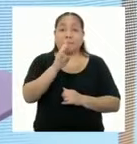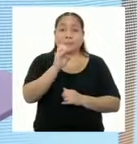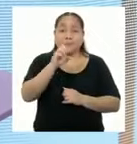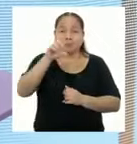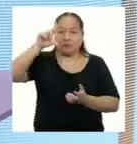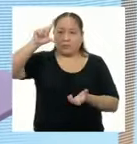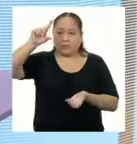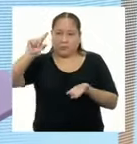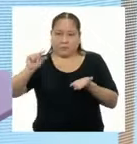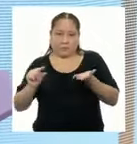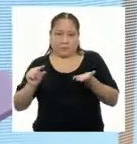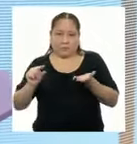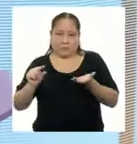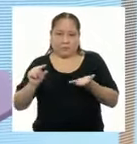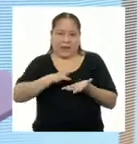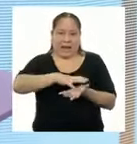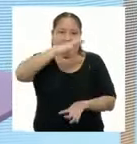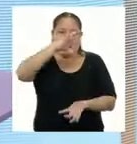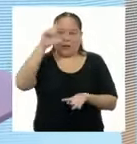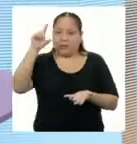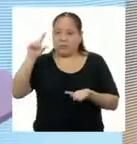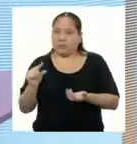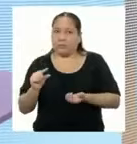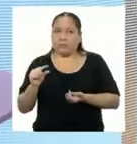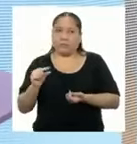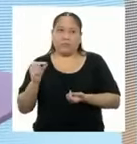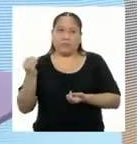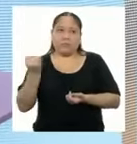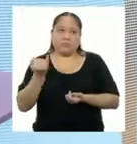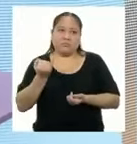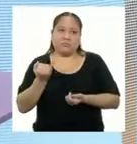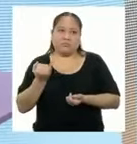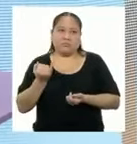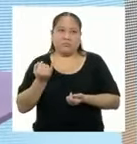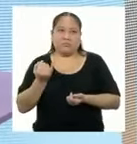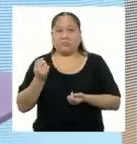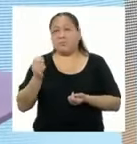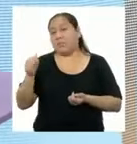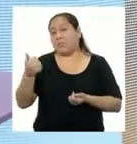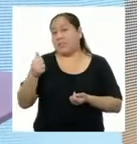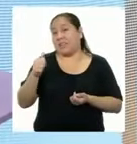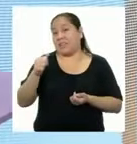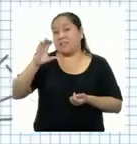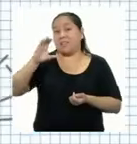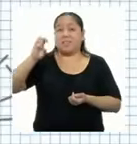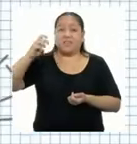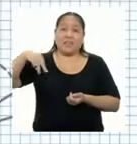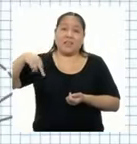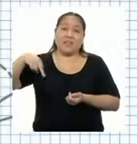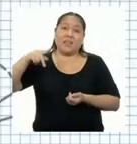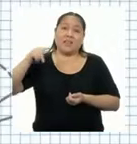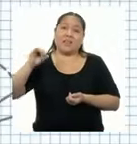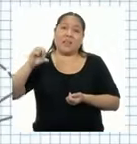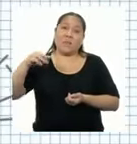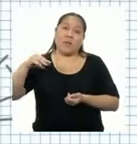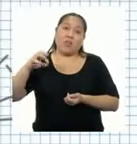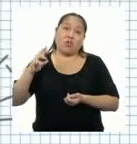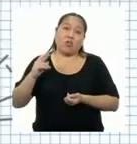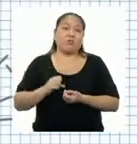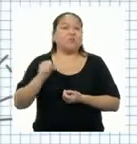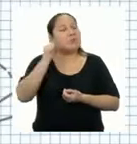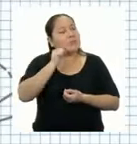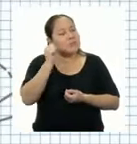que reducirla a un tamaño de, digamos, 10 centímetros. Sí, pero